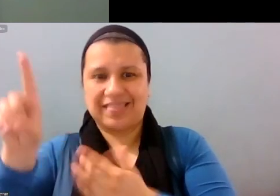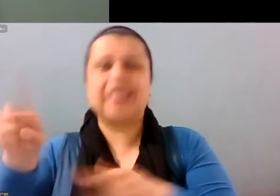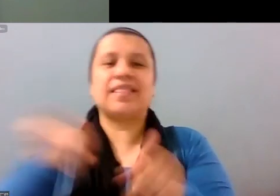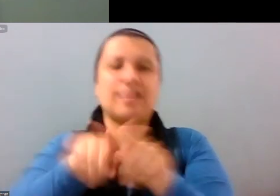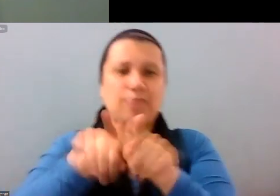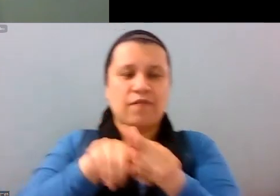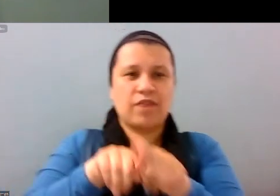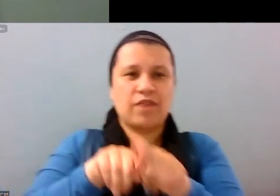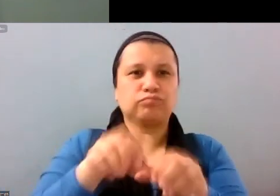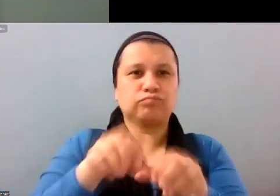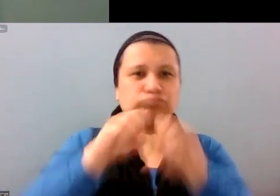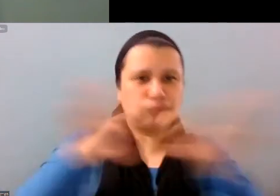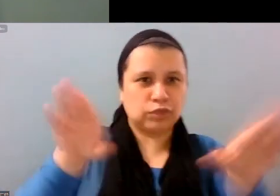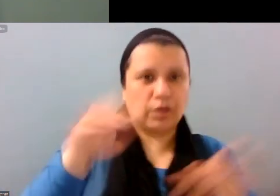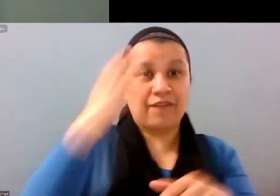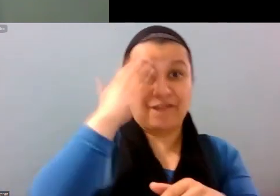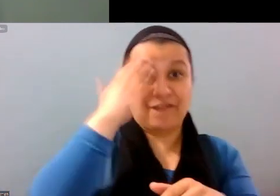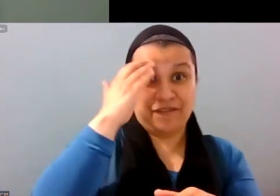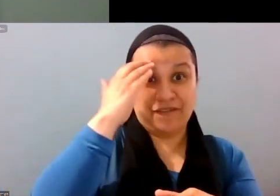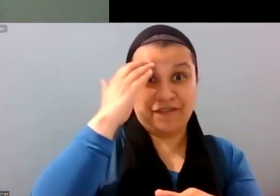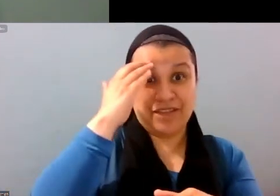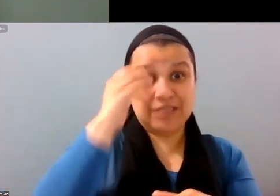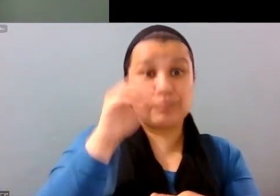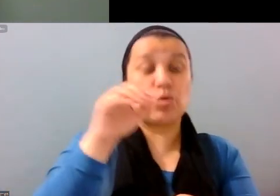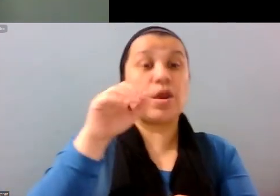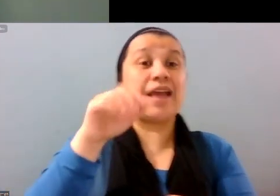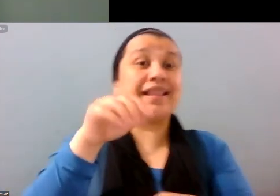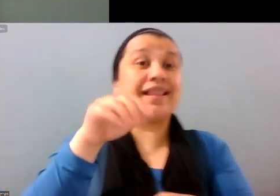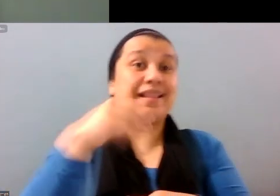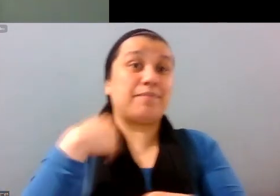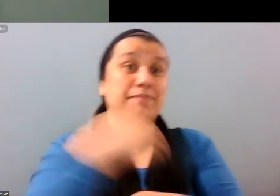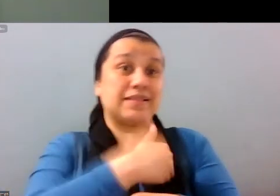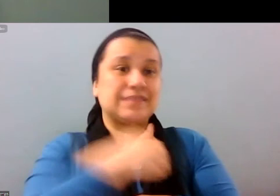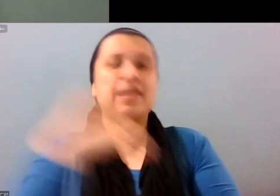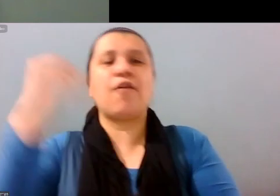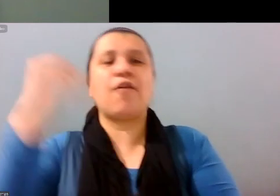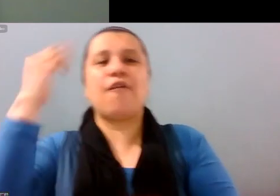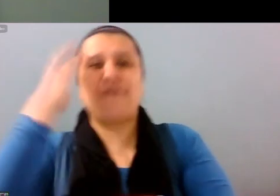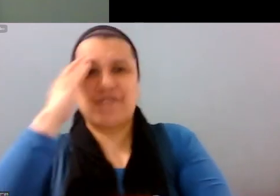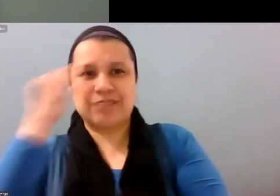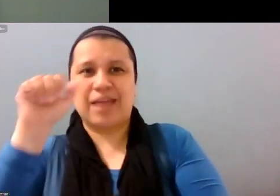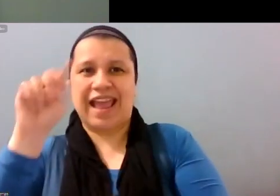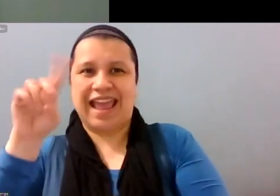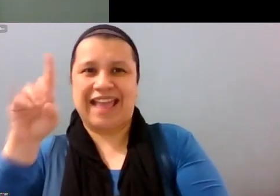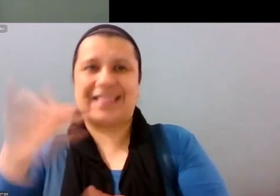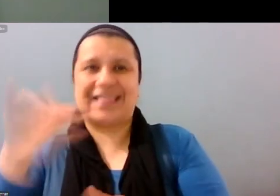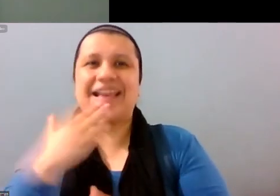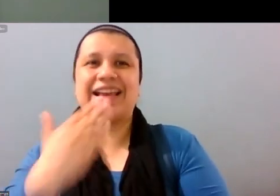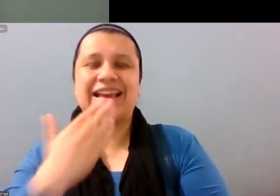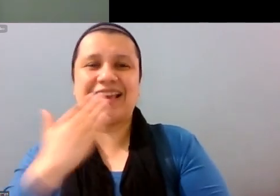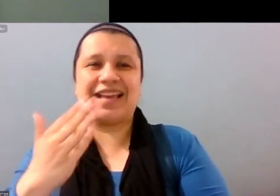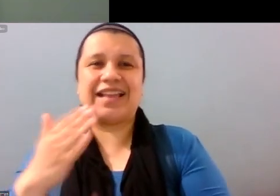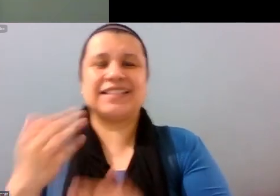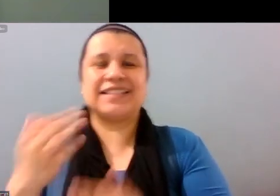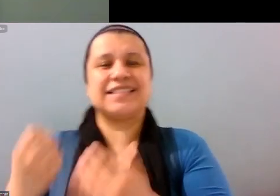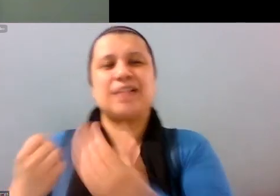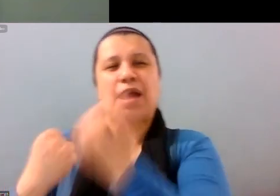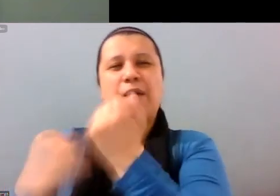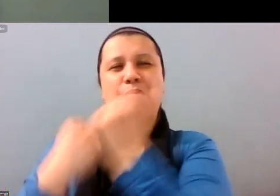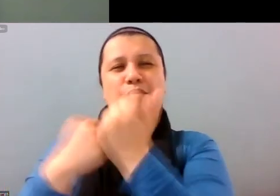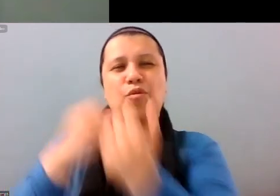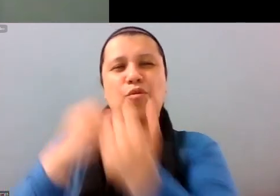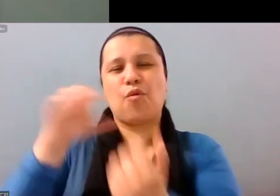Facebook del MEP de la ANDE damos gracias de paso al apoyo de siempre de UNED esperamos que este diálogo